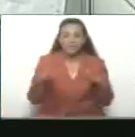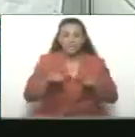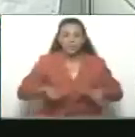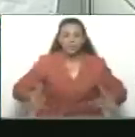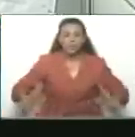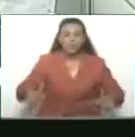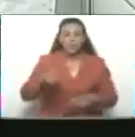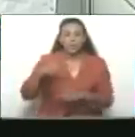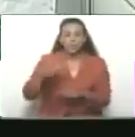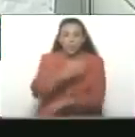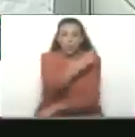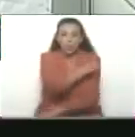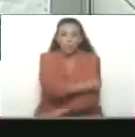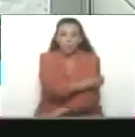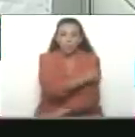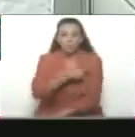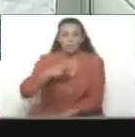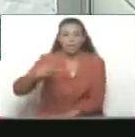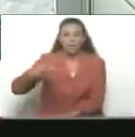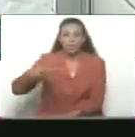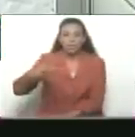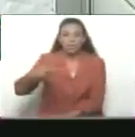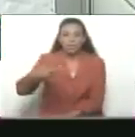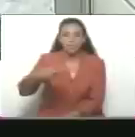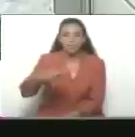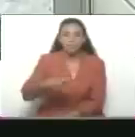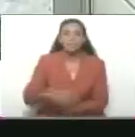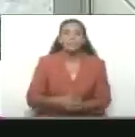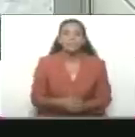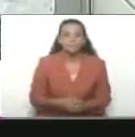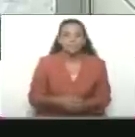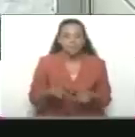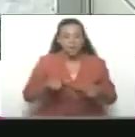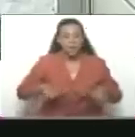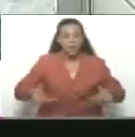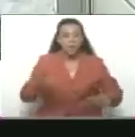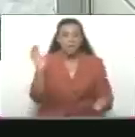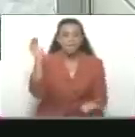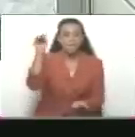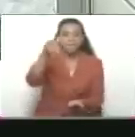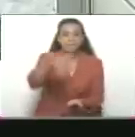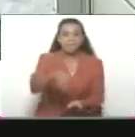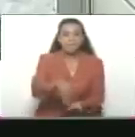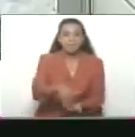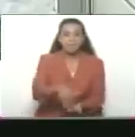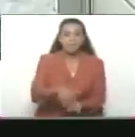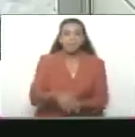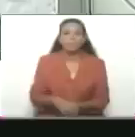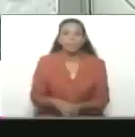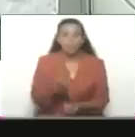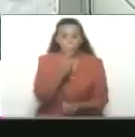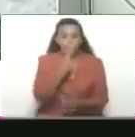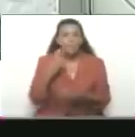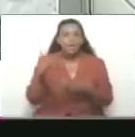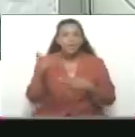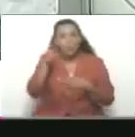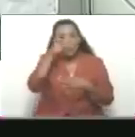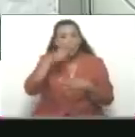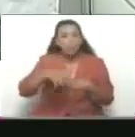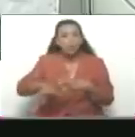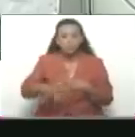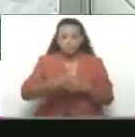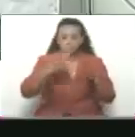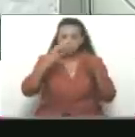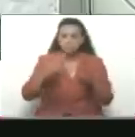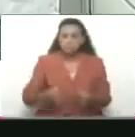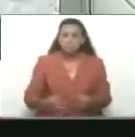la este tejería estar acá en la as tejería sobre todo cumpliéndole un pueblo